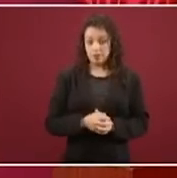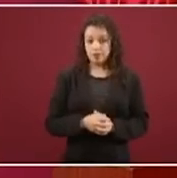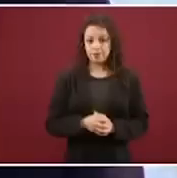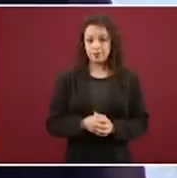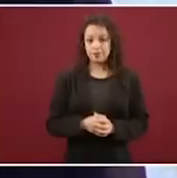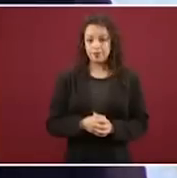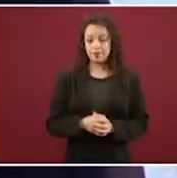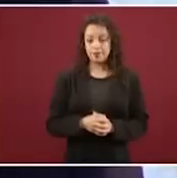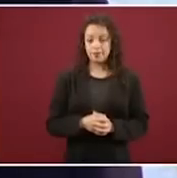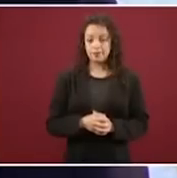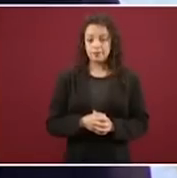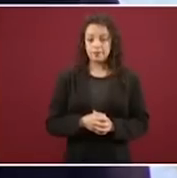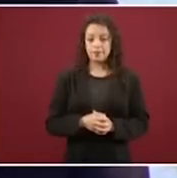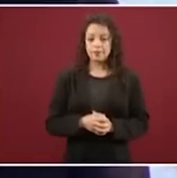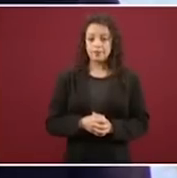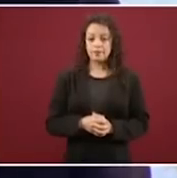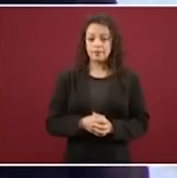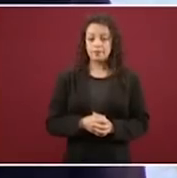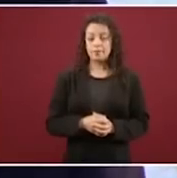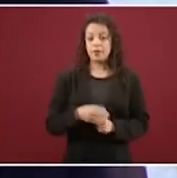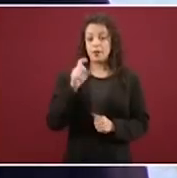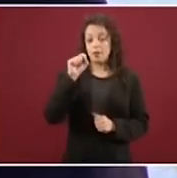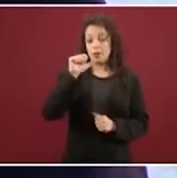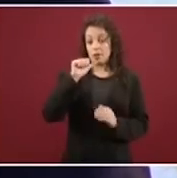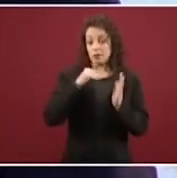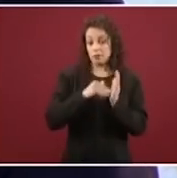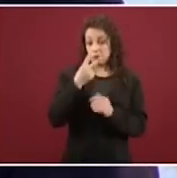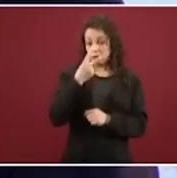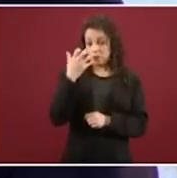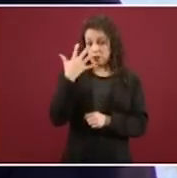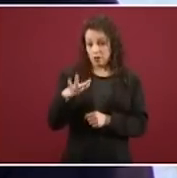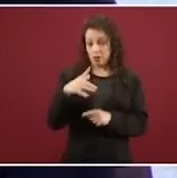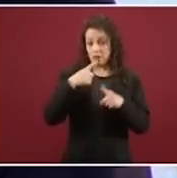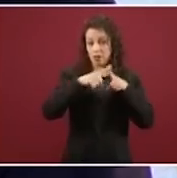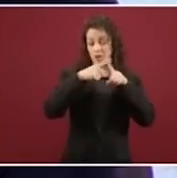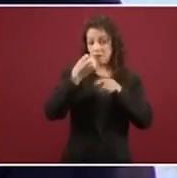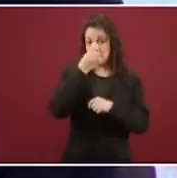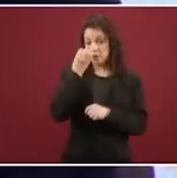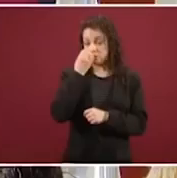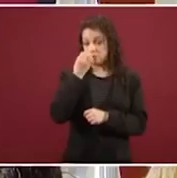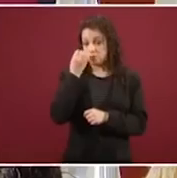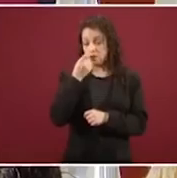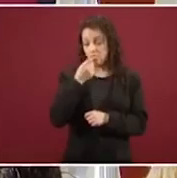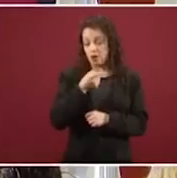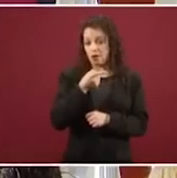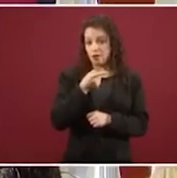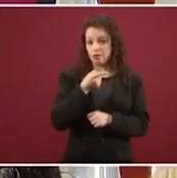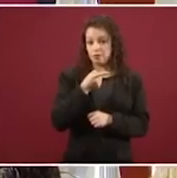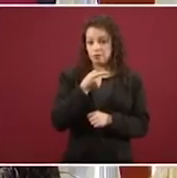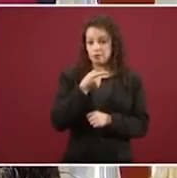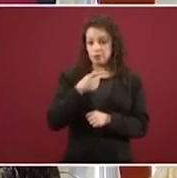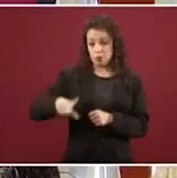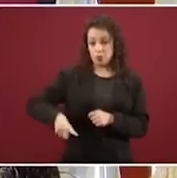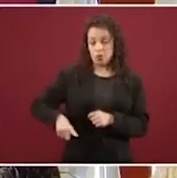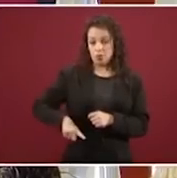fase comprende una meta de 26.210 planteles de educación básica, los